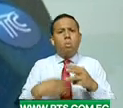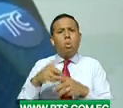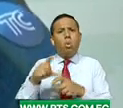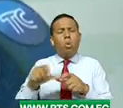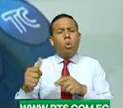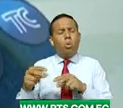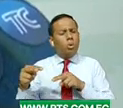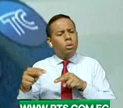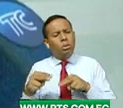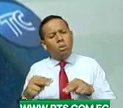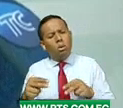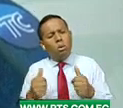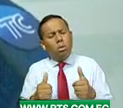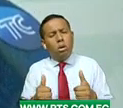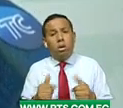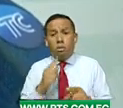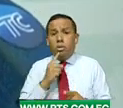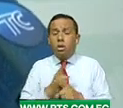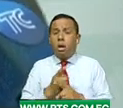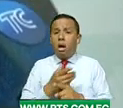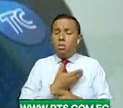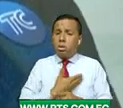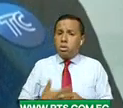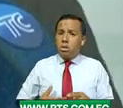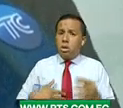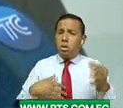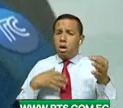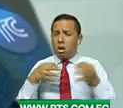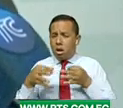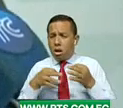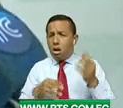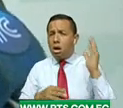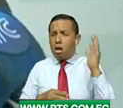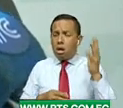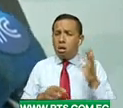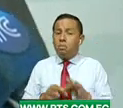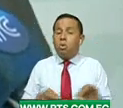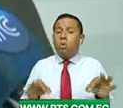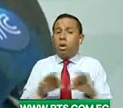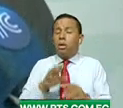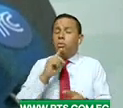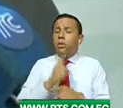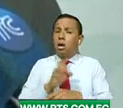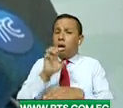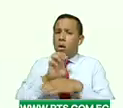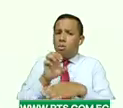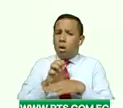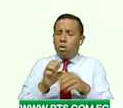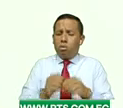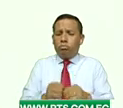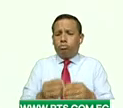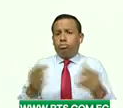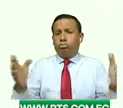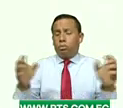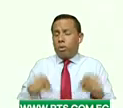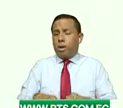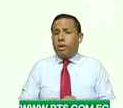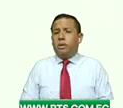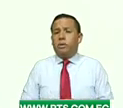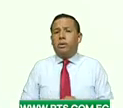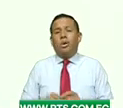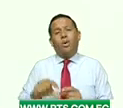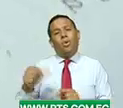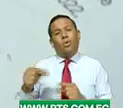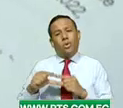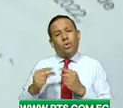dice en su discurso, porque esto no solo es del discurso, sino también es de la acción. Tener más Ecuador en el mundo y más mundo en el Ecuador. Desde Pachacútic, la visión es